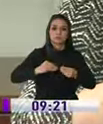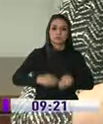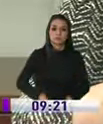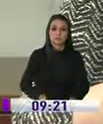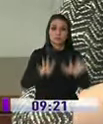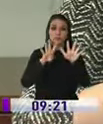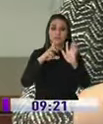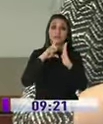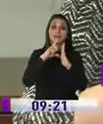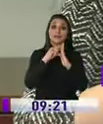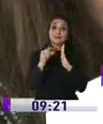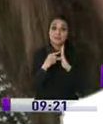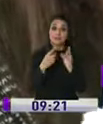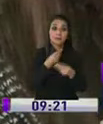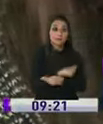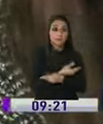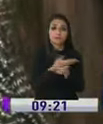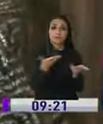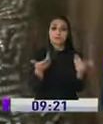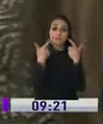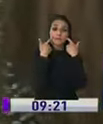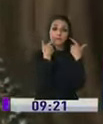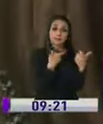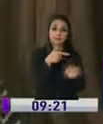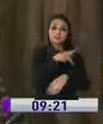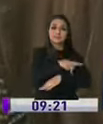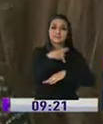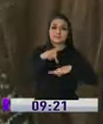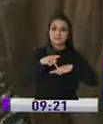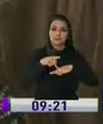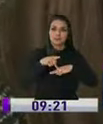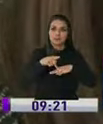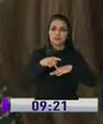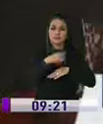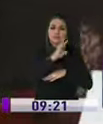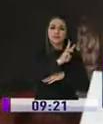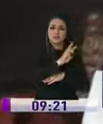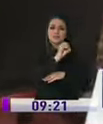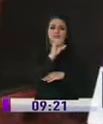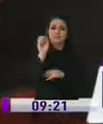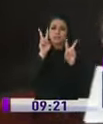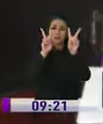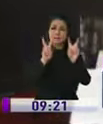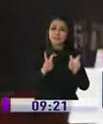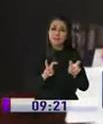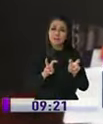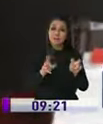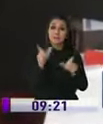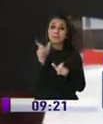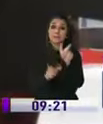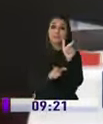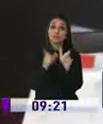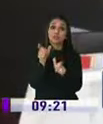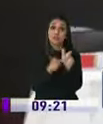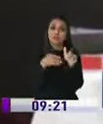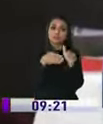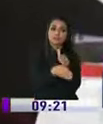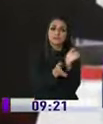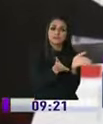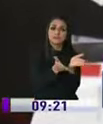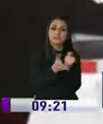Rentas Internas puso en conocimiento de la fiscal de Pichincha, Tania Moreno, más de 600 casos de contribuyentes que habrían sido clientes